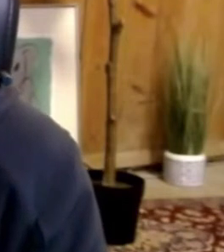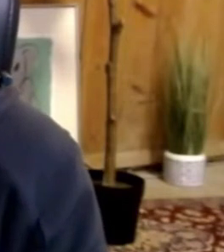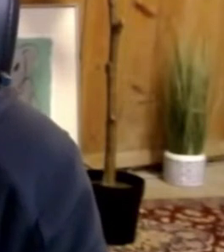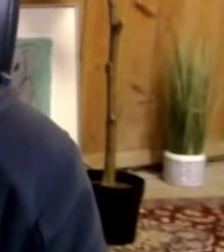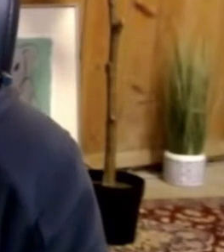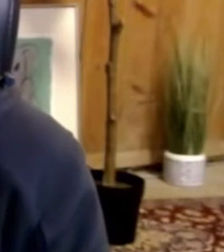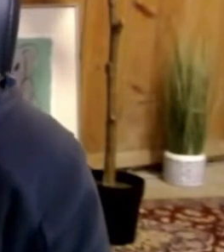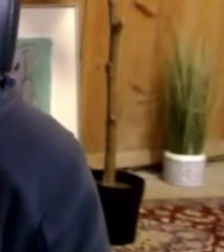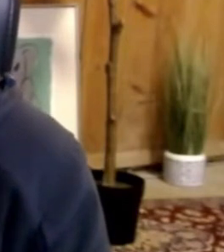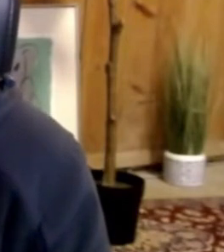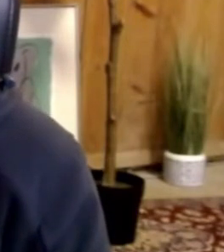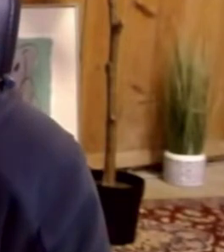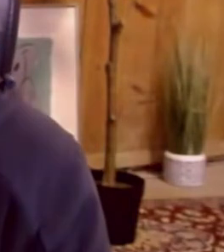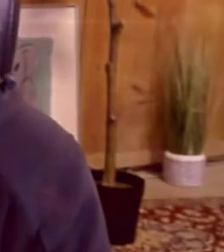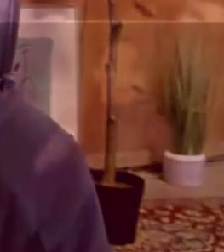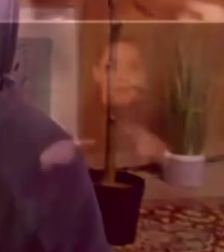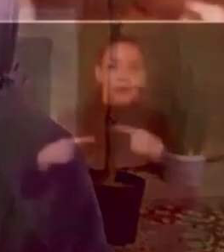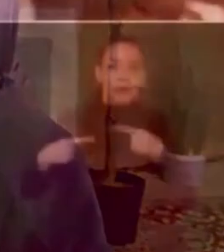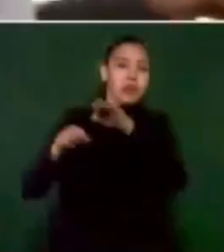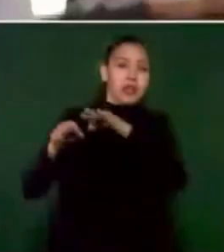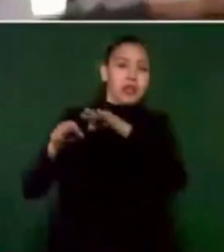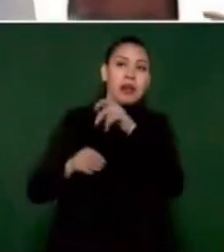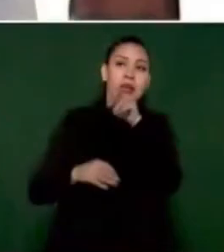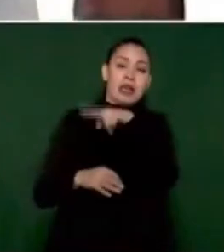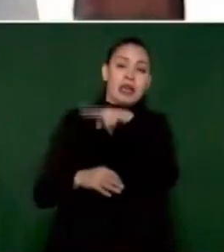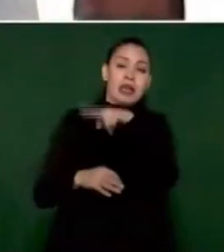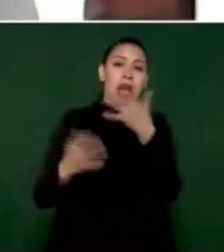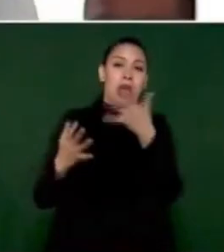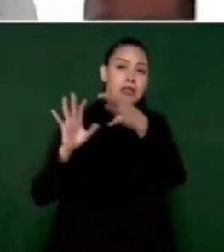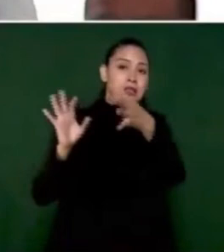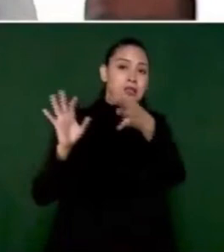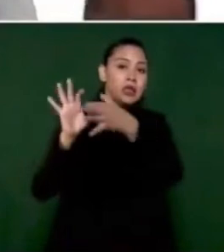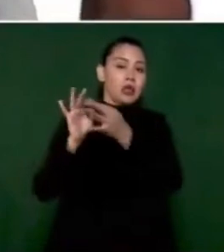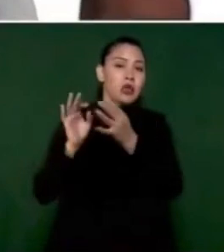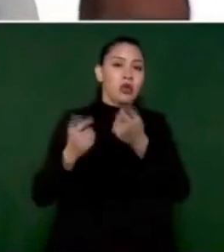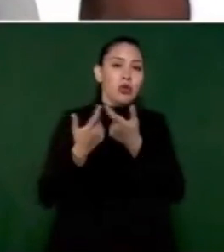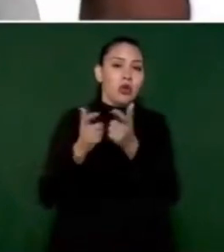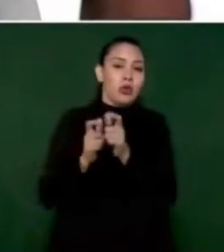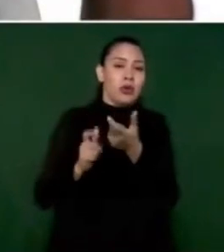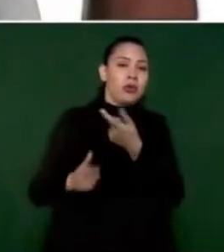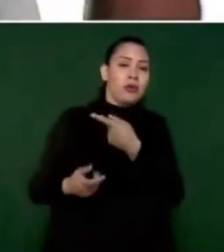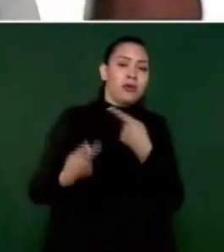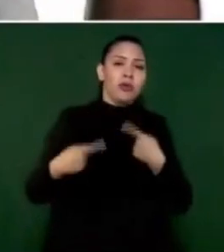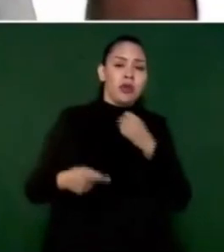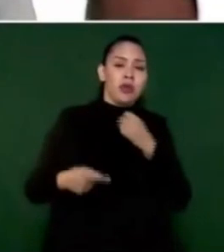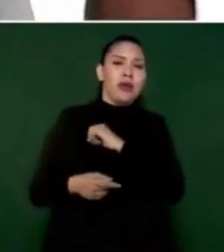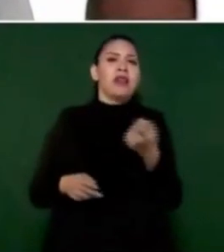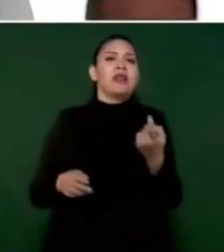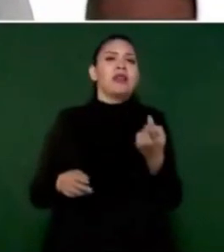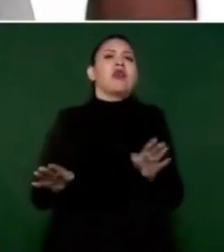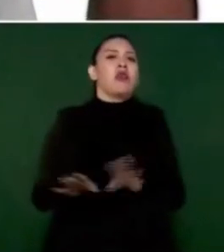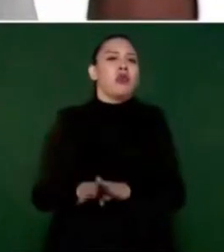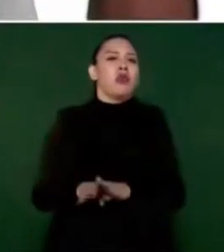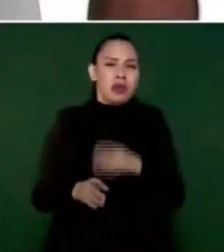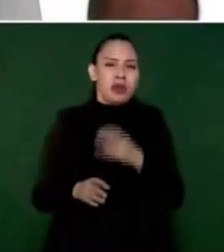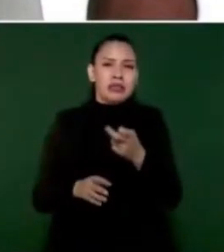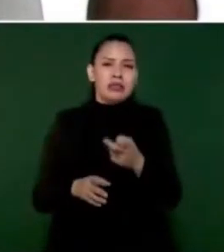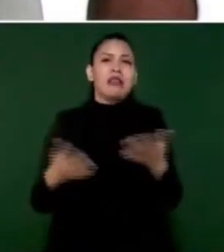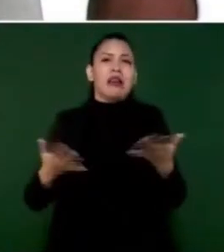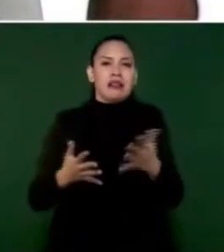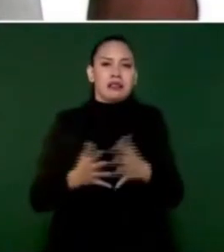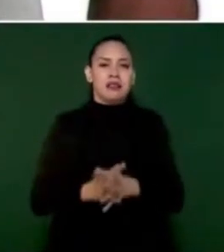contrario, respetamos a Sara Pablo de Grupo Fórmula, pero pues sí me parece que es algo